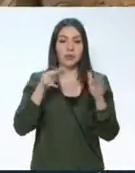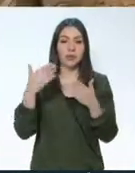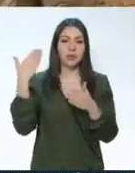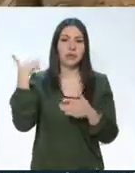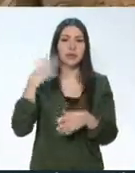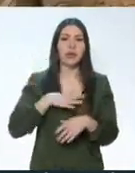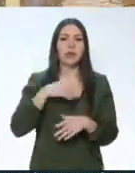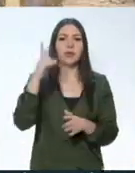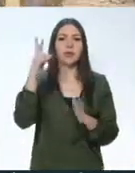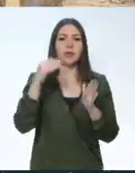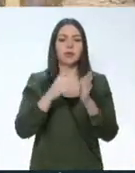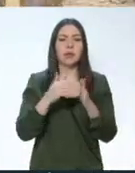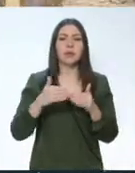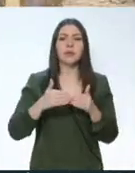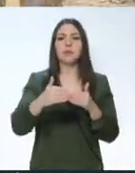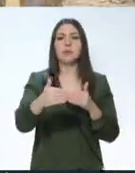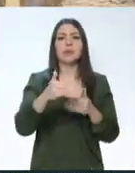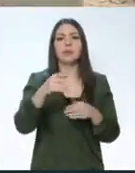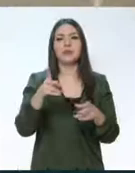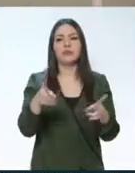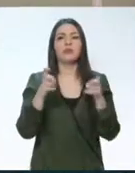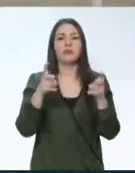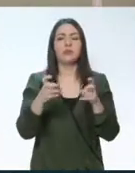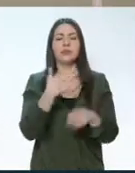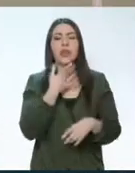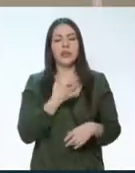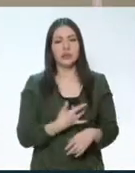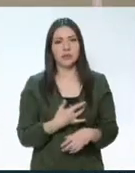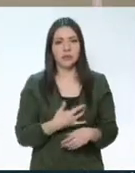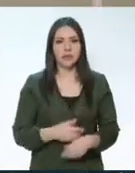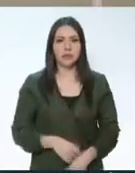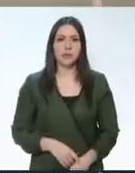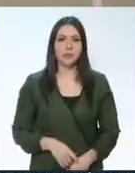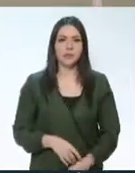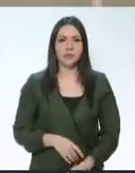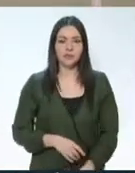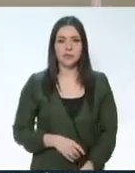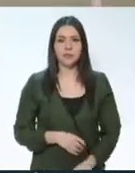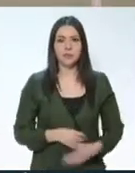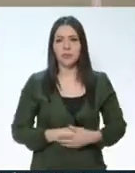12.581 tomas clandestinas. Alberto Álvarez Santana, 21 Noticias.